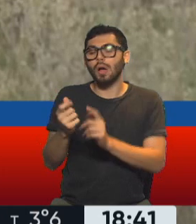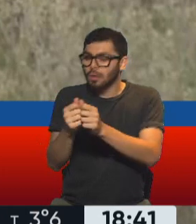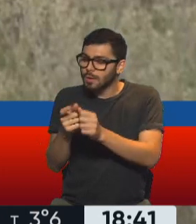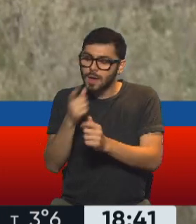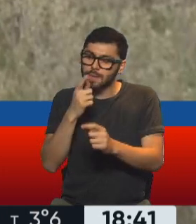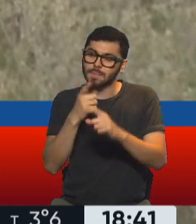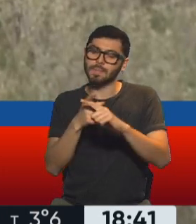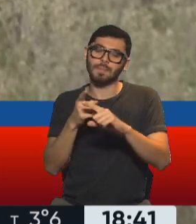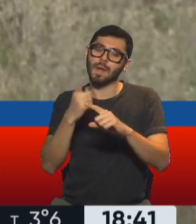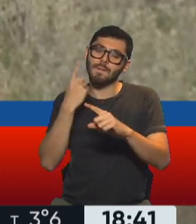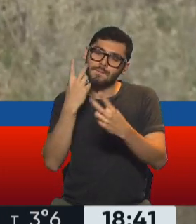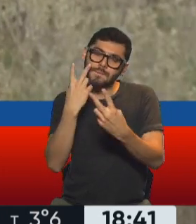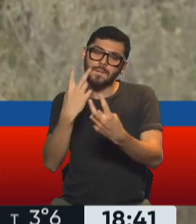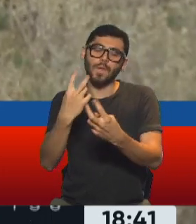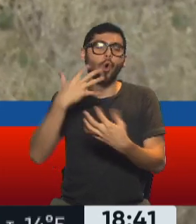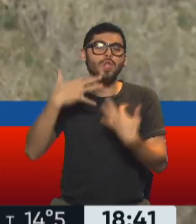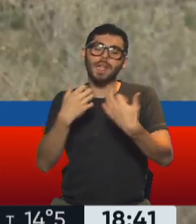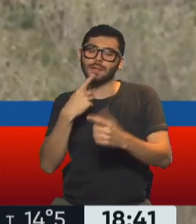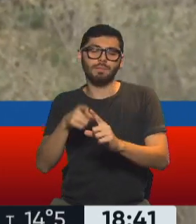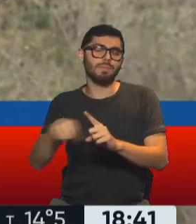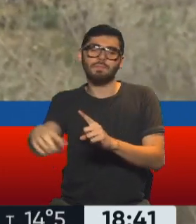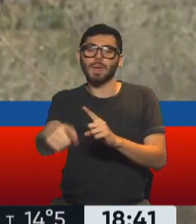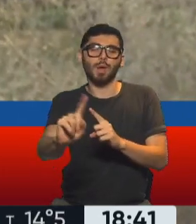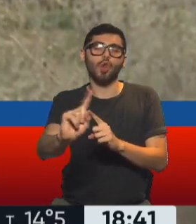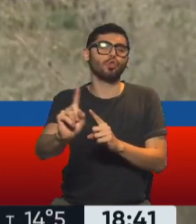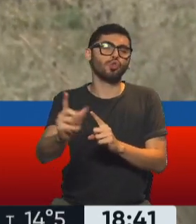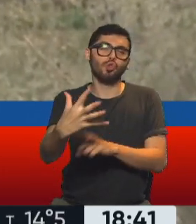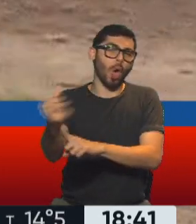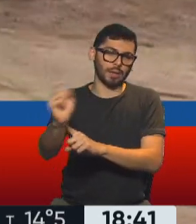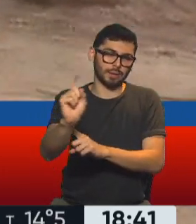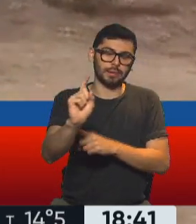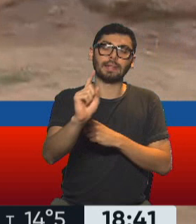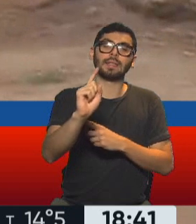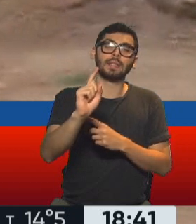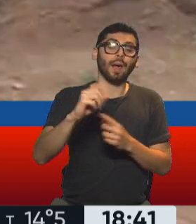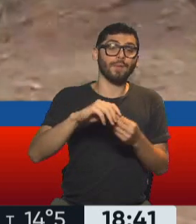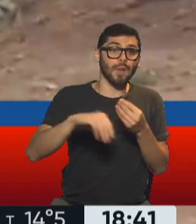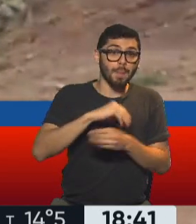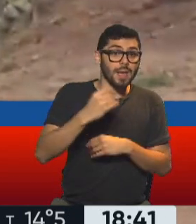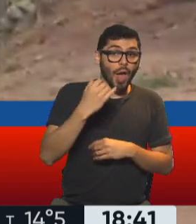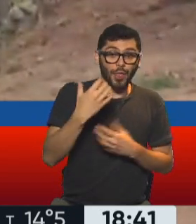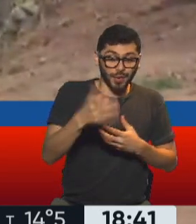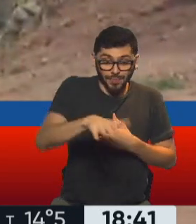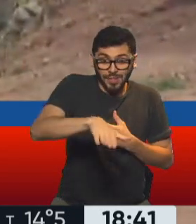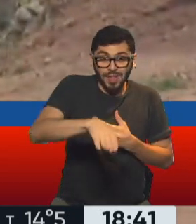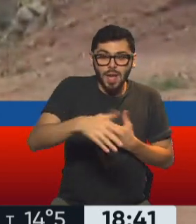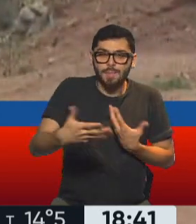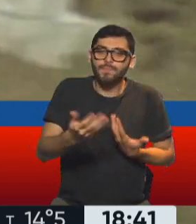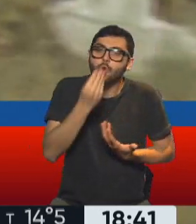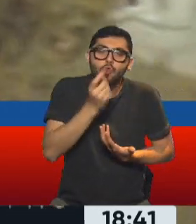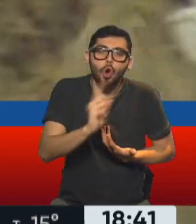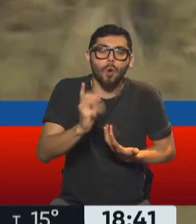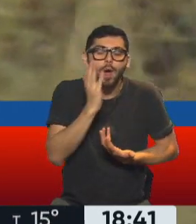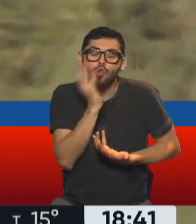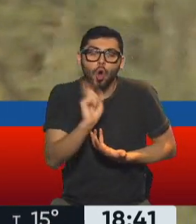descartados por la justicia, según informó el propio Zavala. La familia de Guadalupe no come, no duerme, es víctima de datos